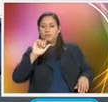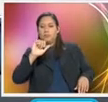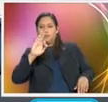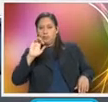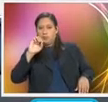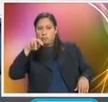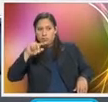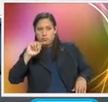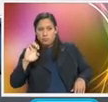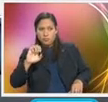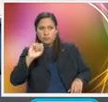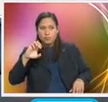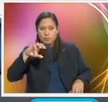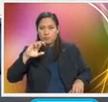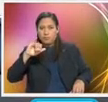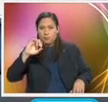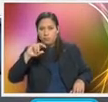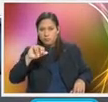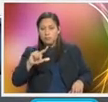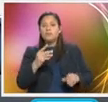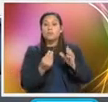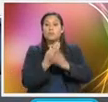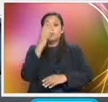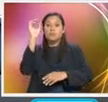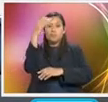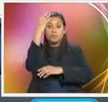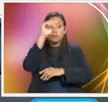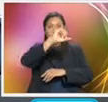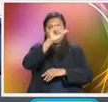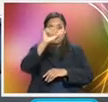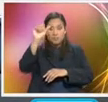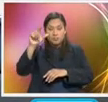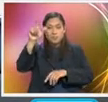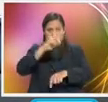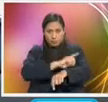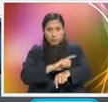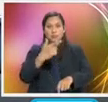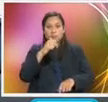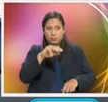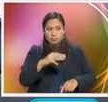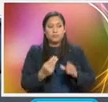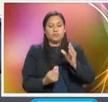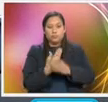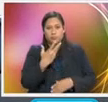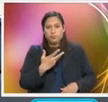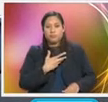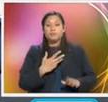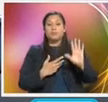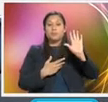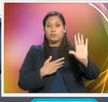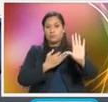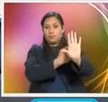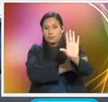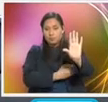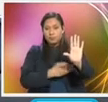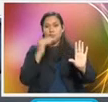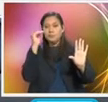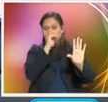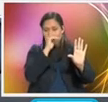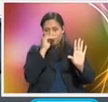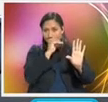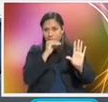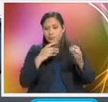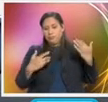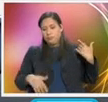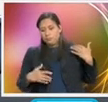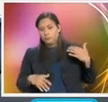sensacional. Increíble. El nuevo Faro Aragón que se acaba de inaugurar en la delegación Gustavo Amadero. A las 5 de la tarde, gratuito, es